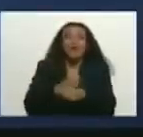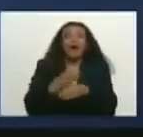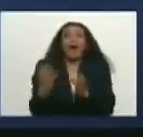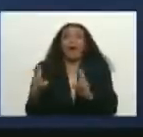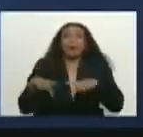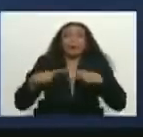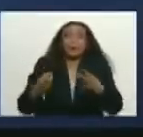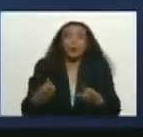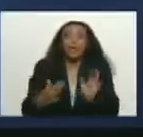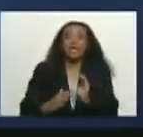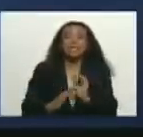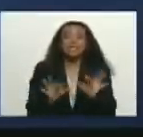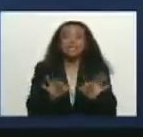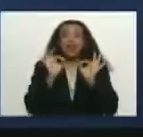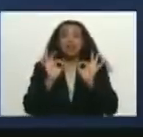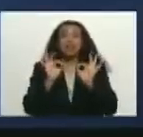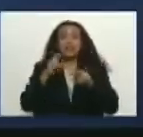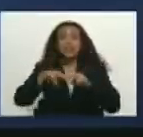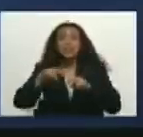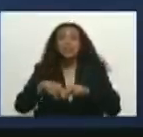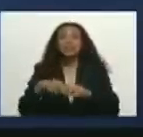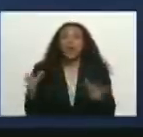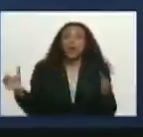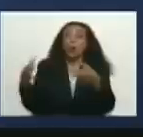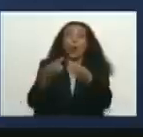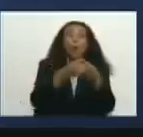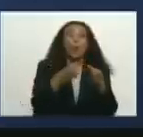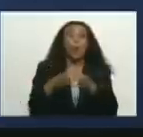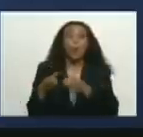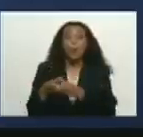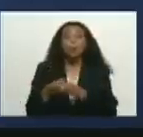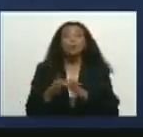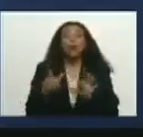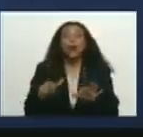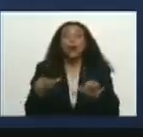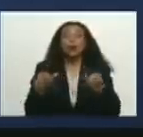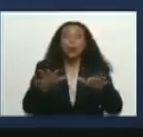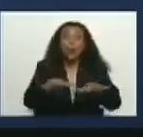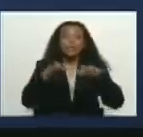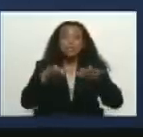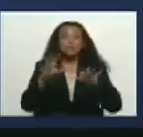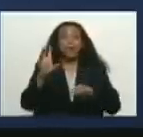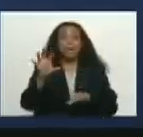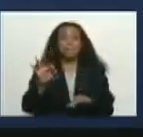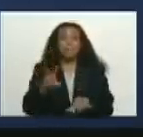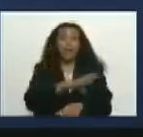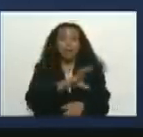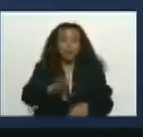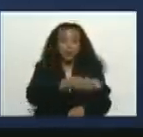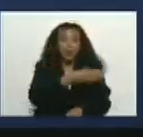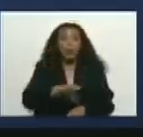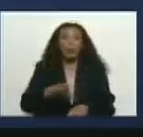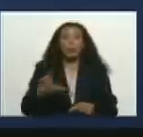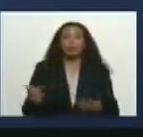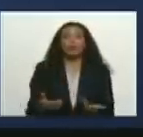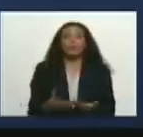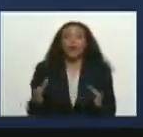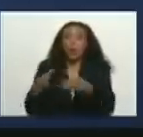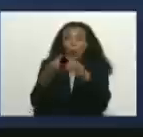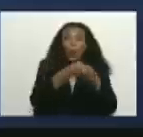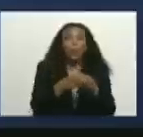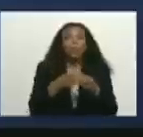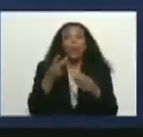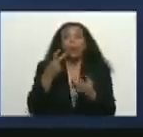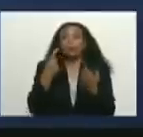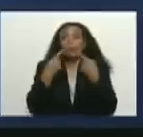solamente con la Selección Nacional Infantil, sino con las demás agrupaciones que tenemos en el sistema, las orquestas profesionales, la coral, las agrupaciones de música